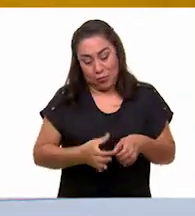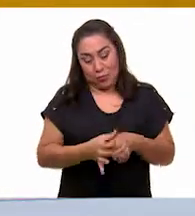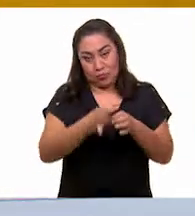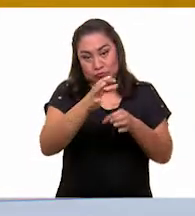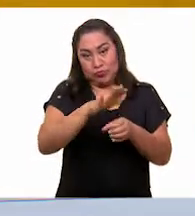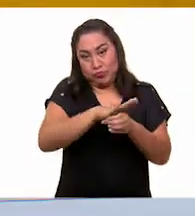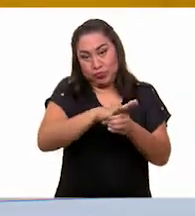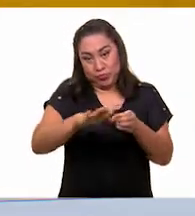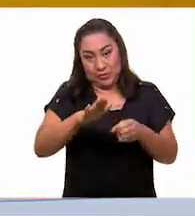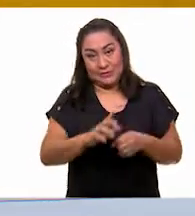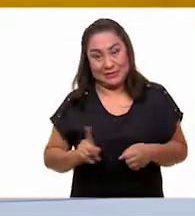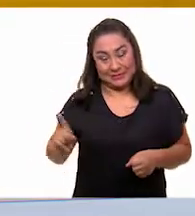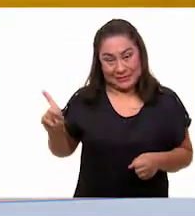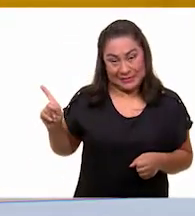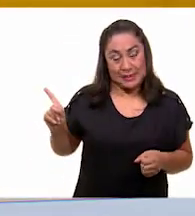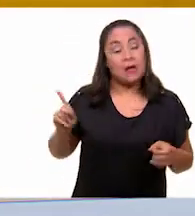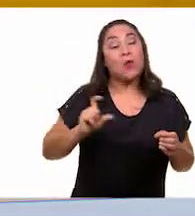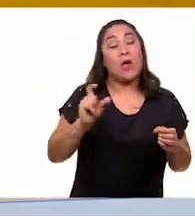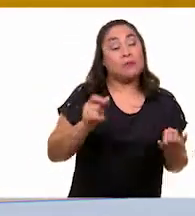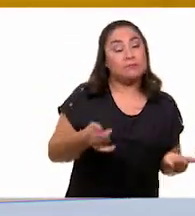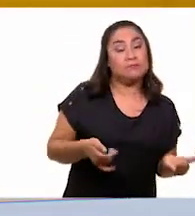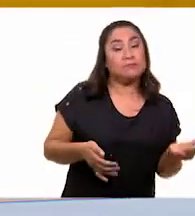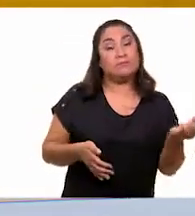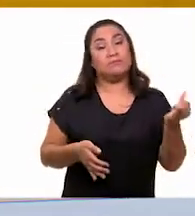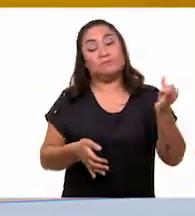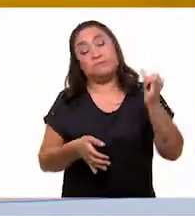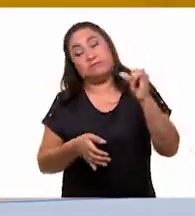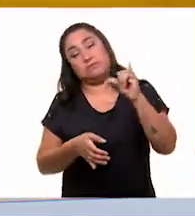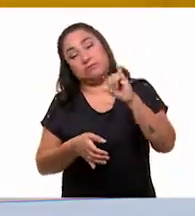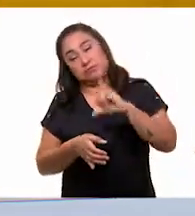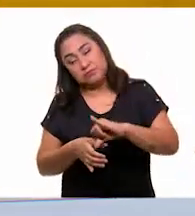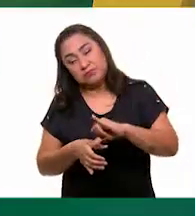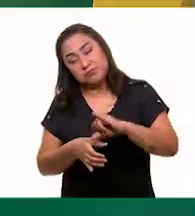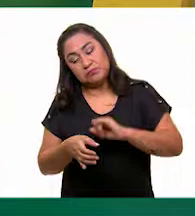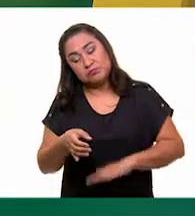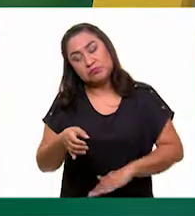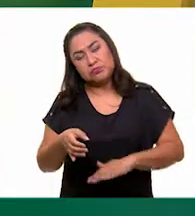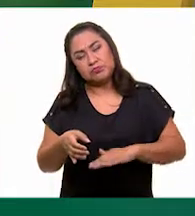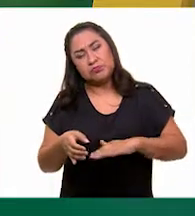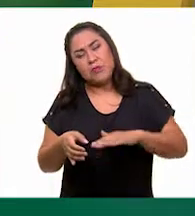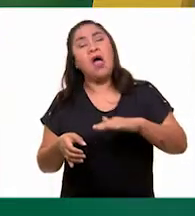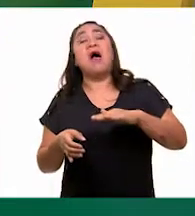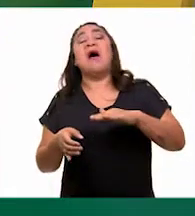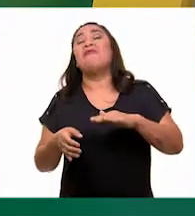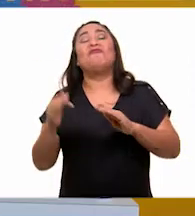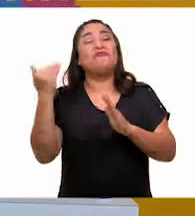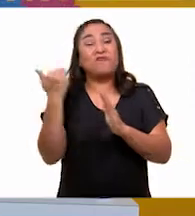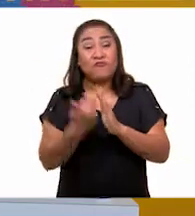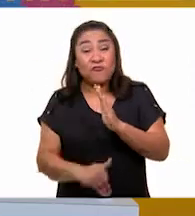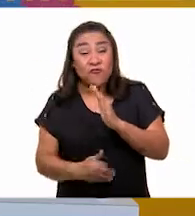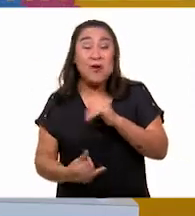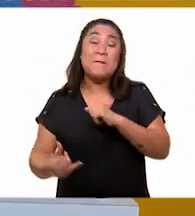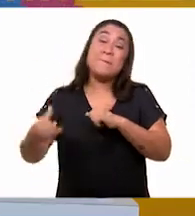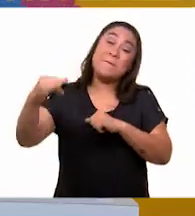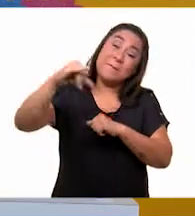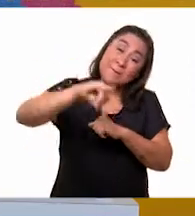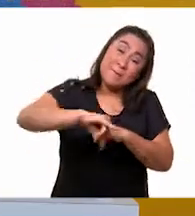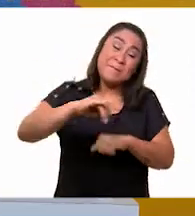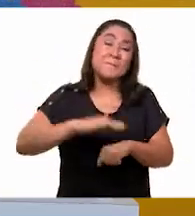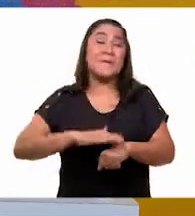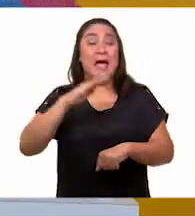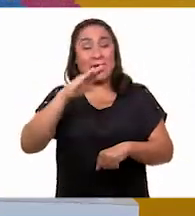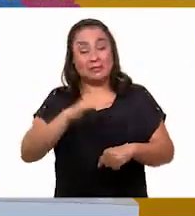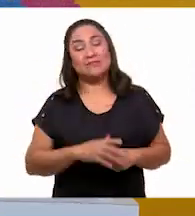llena completamente. Al momento de pasarla a la botella 2, nos dimos cuenta que le falta todavía un espacio para